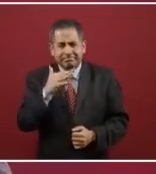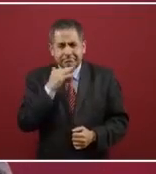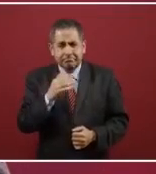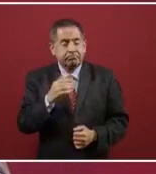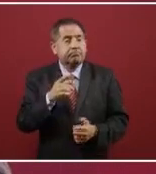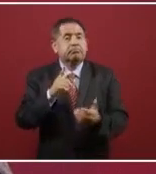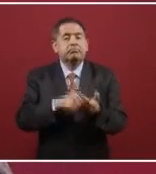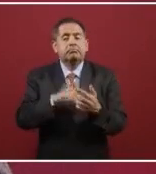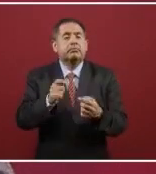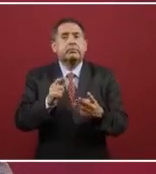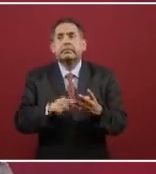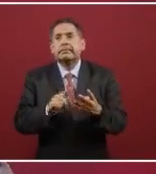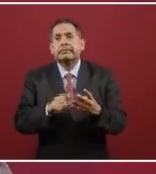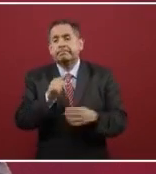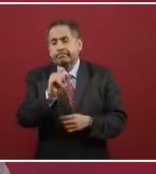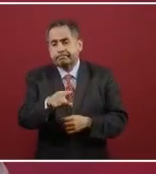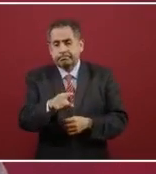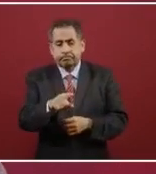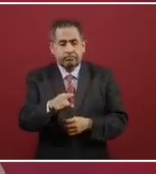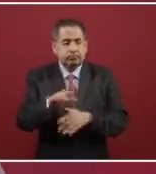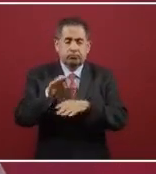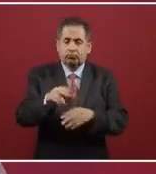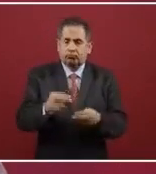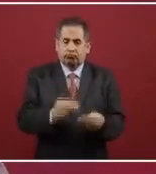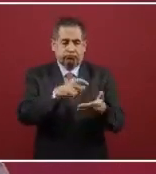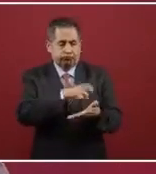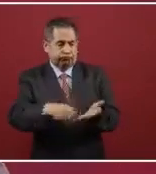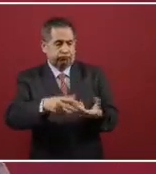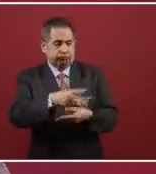en todo lo que tenía que ver con las compras,